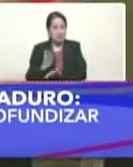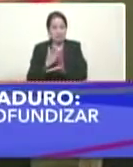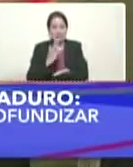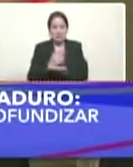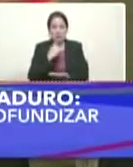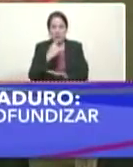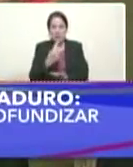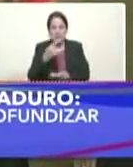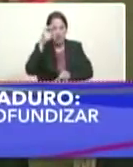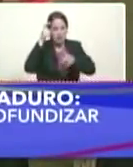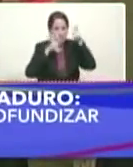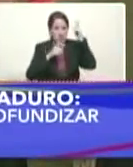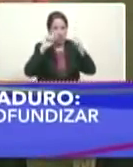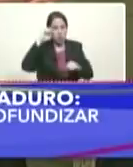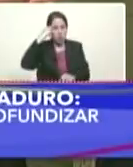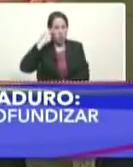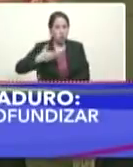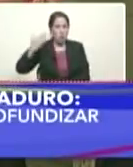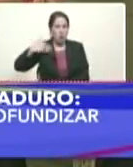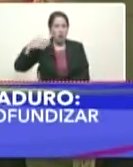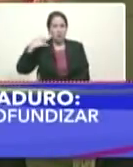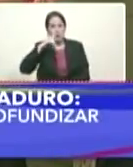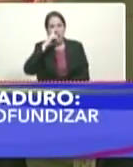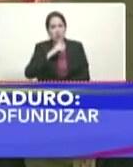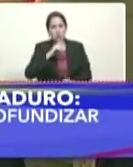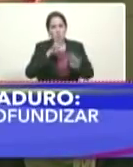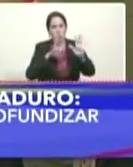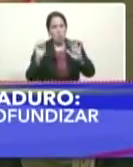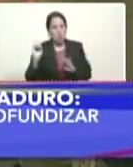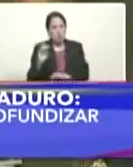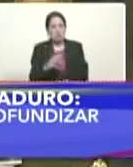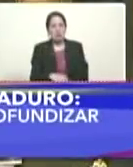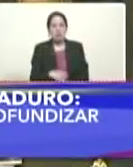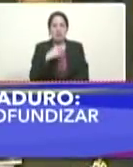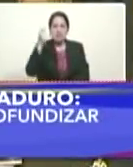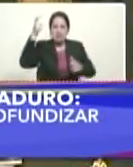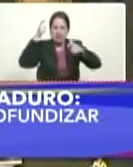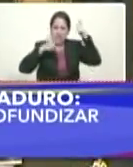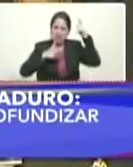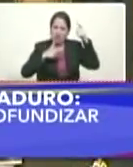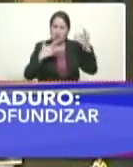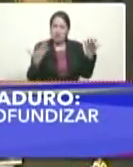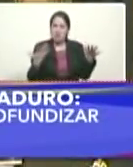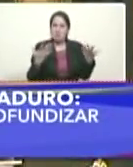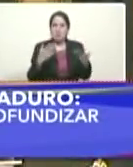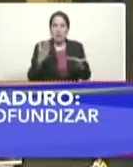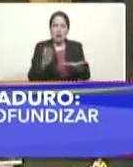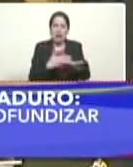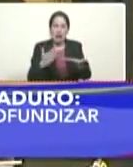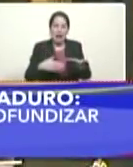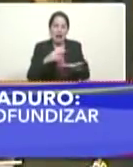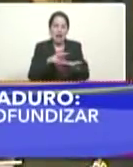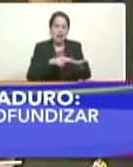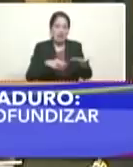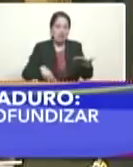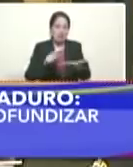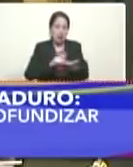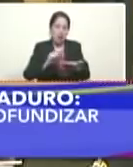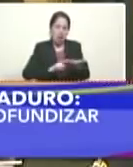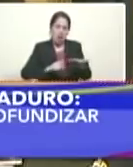desde hace mucho tiempo de los años 90 los recuerdos comandante chavez llamaba esto la agenda científica